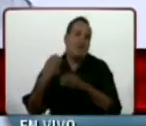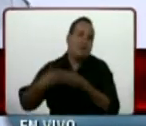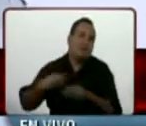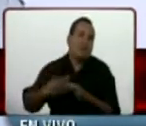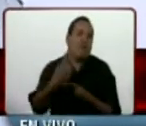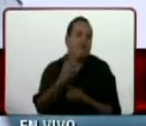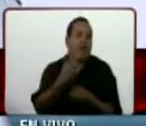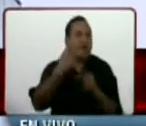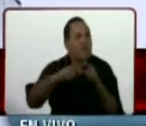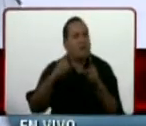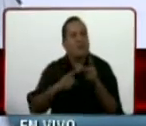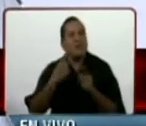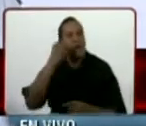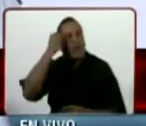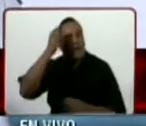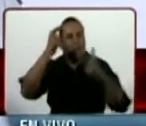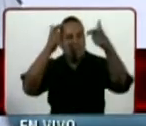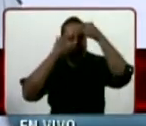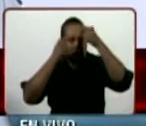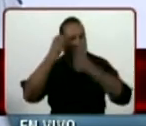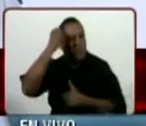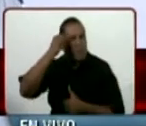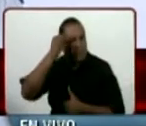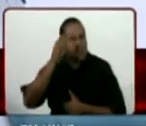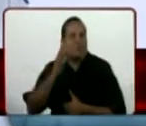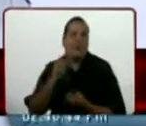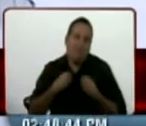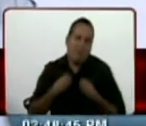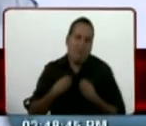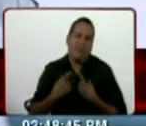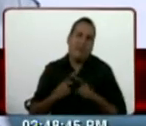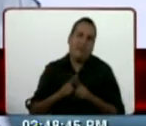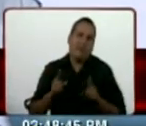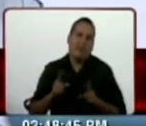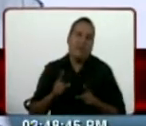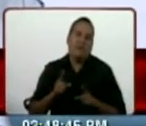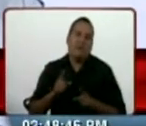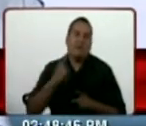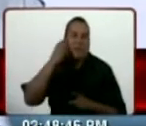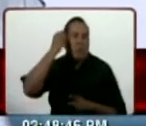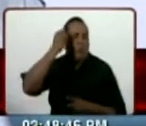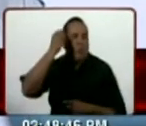Creyó que iba a vivir hasta el último suspiro. Y nos dejó